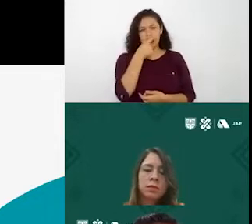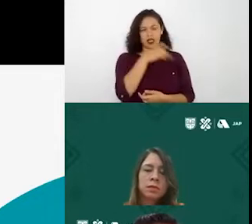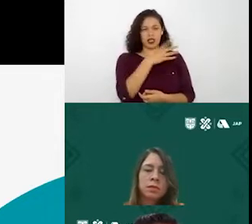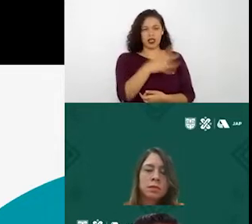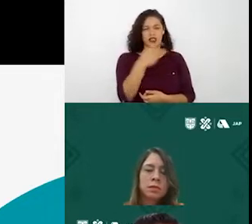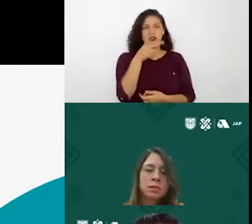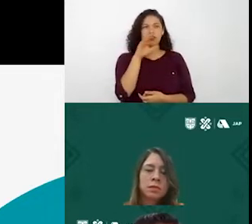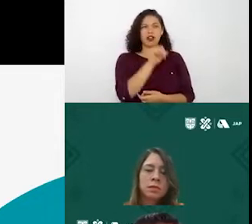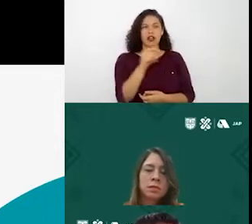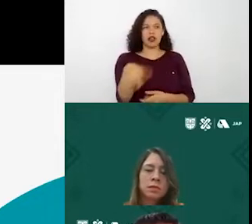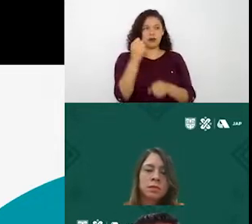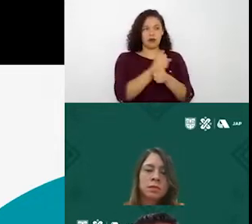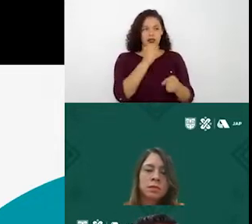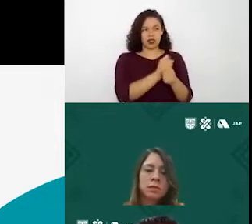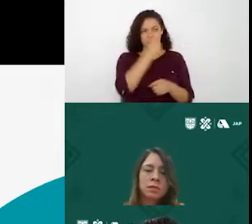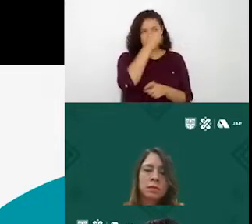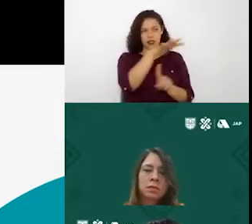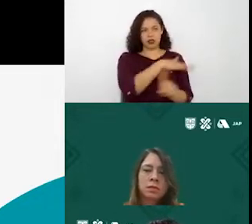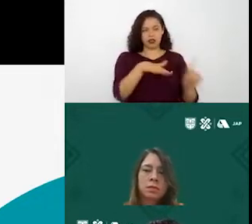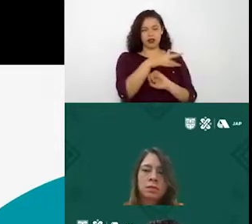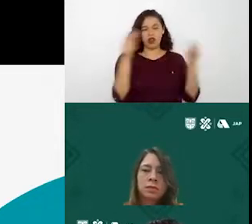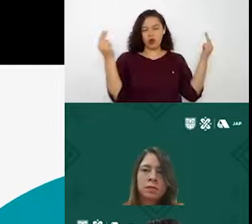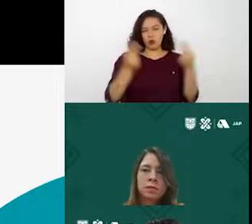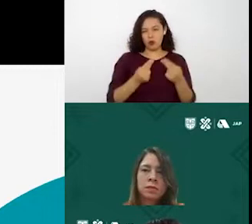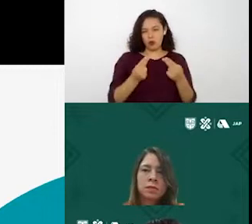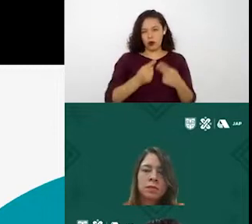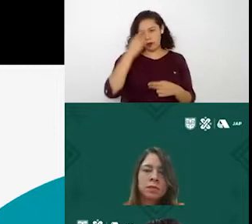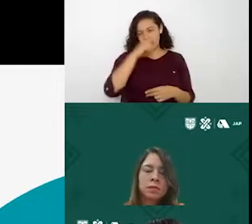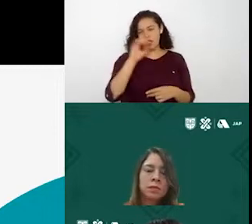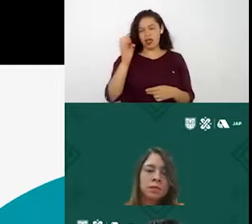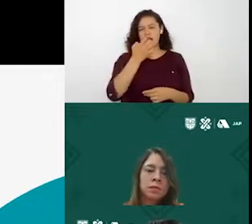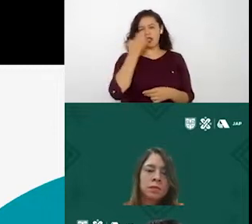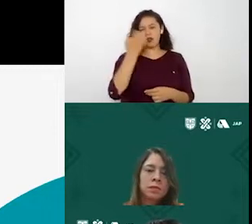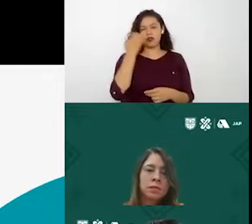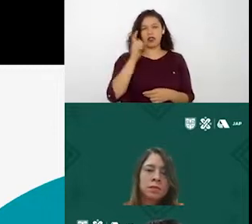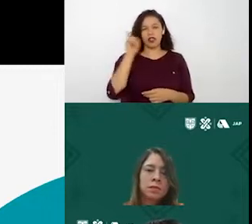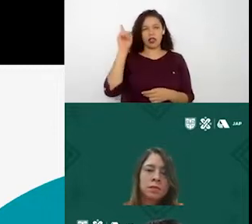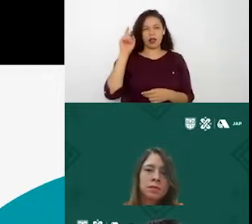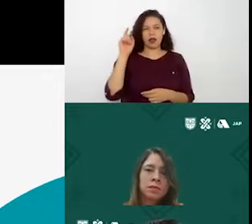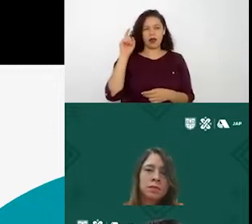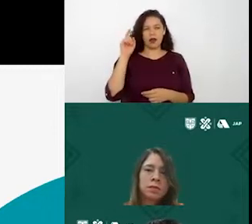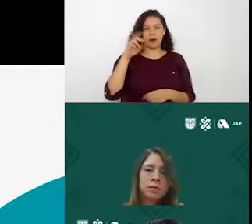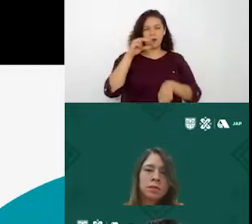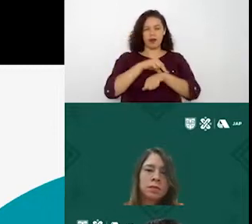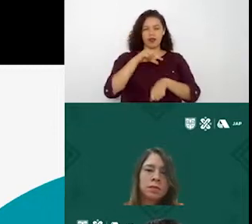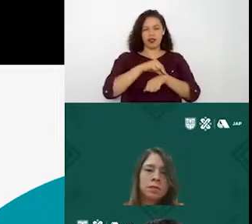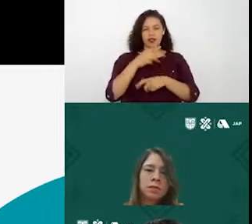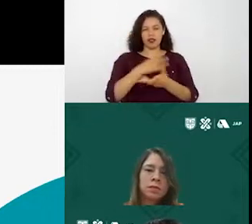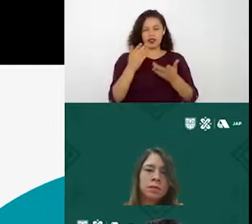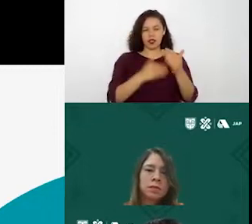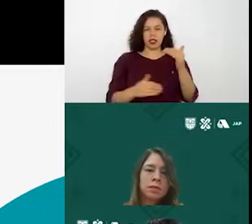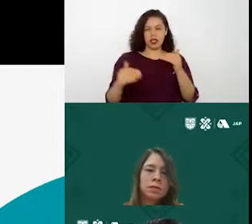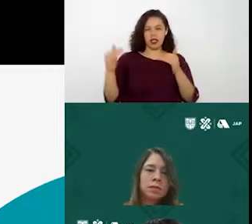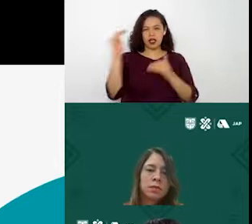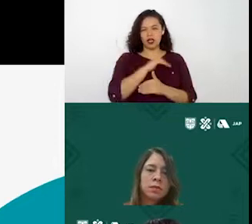prácticas en el contexto de urgencias por la Facultad de Medicina división de estudios de posgrado de la Universidad